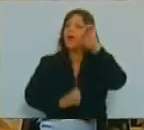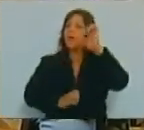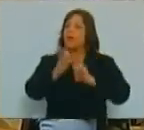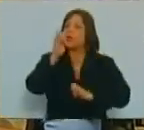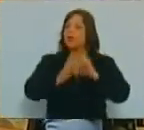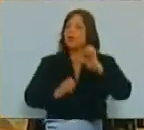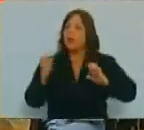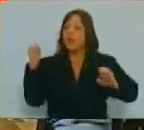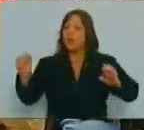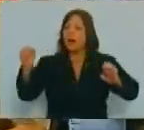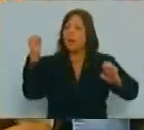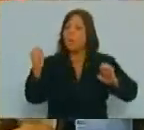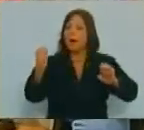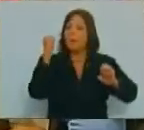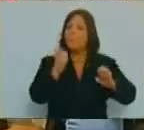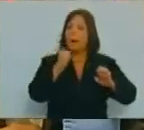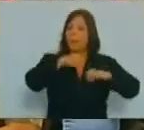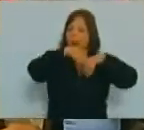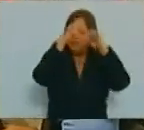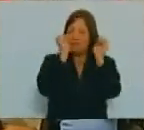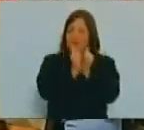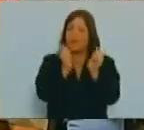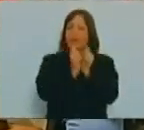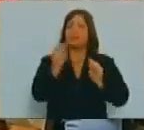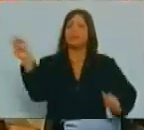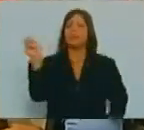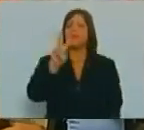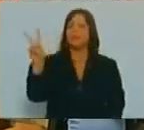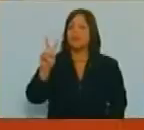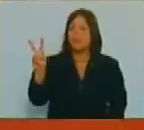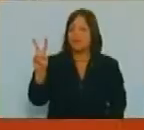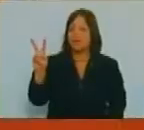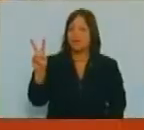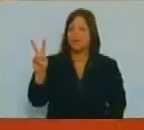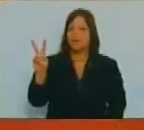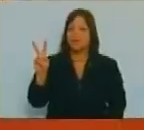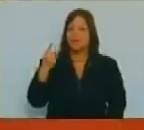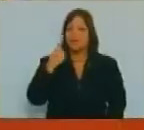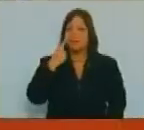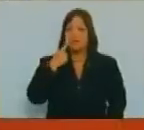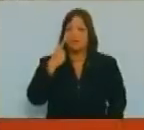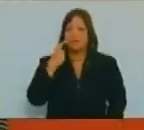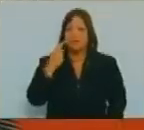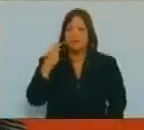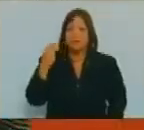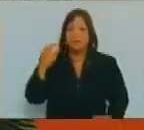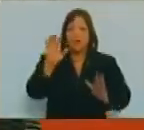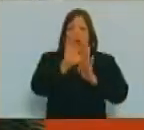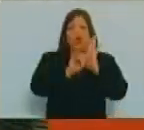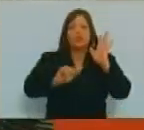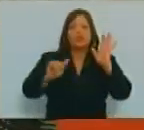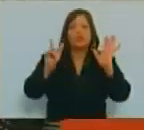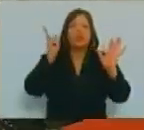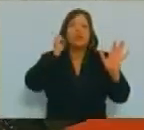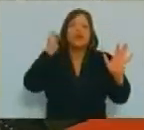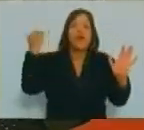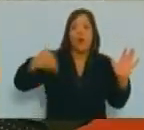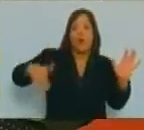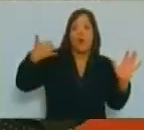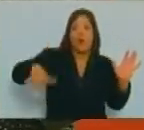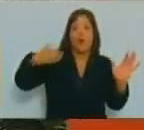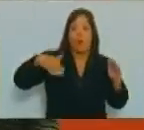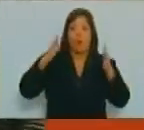criminalidad violenta y el uso de la criminalidad violenta en el país y a mí una constituyente de ecuador